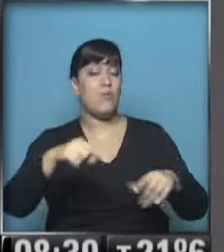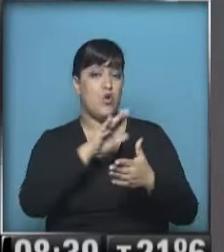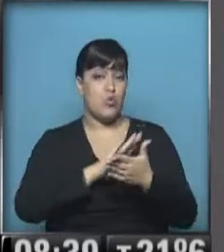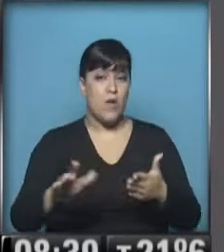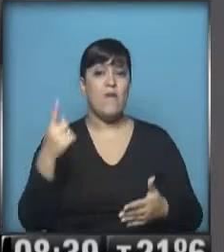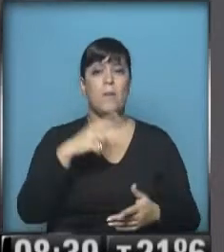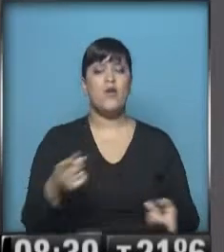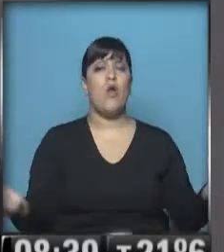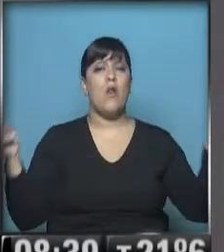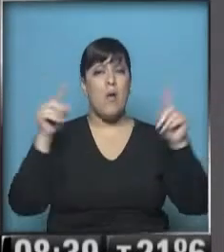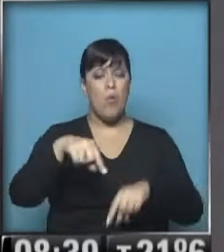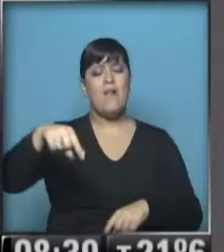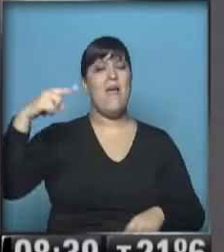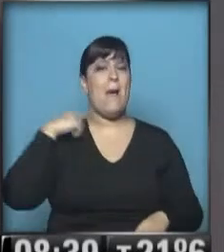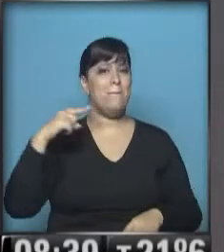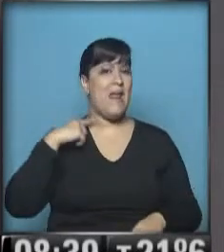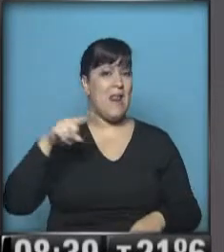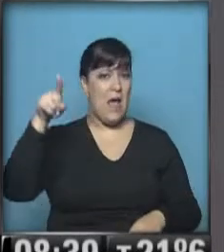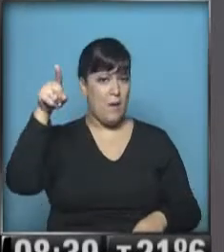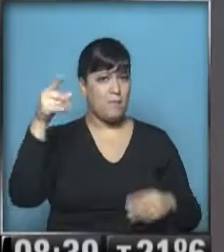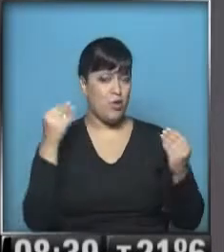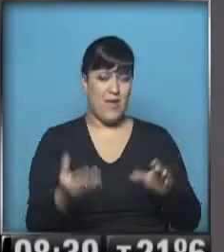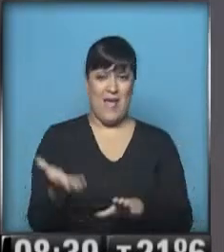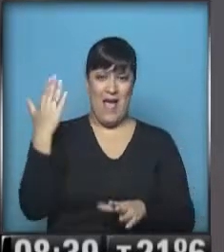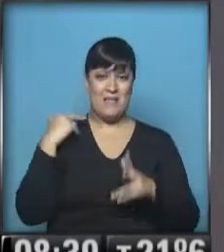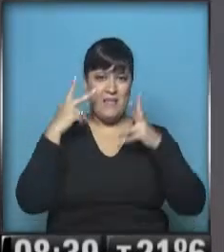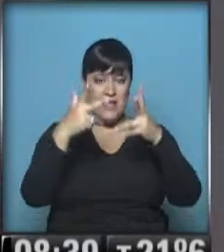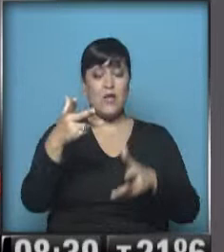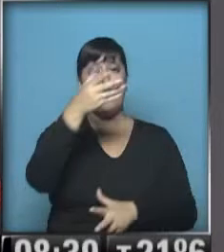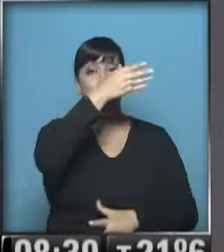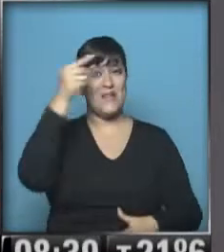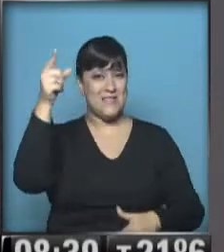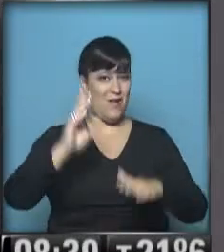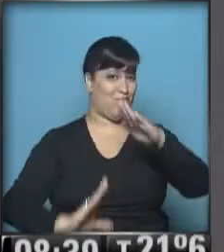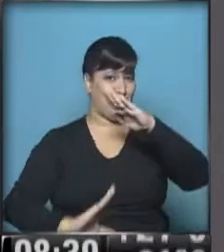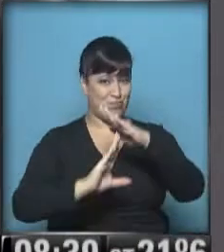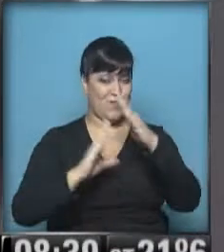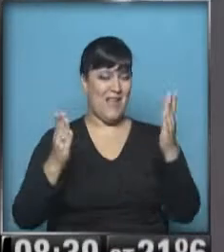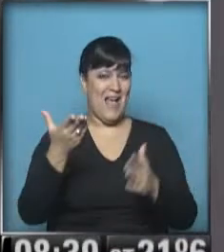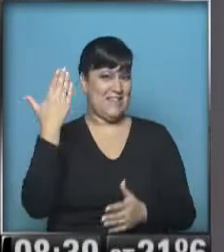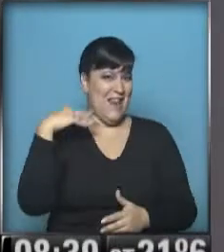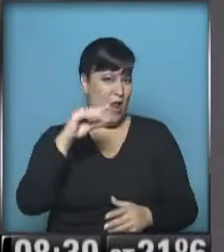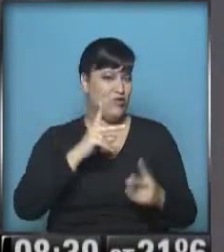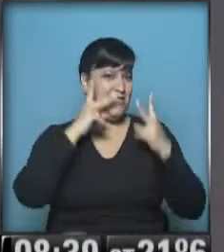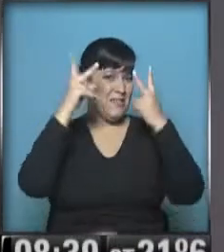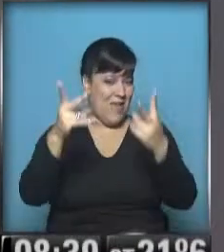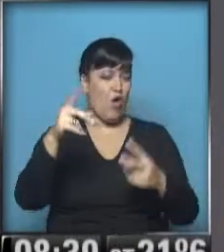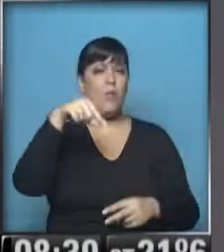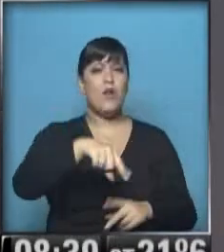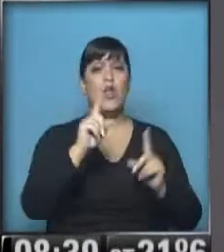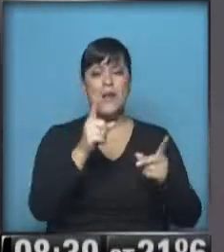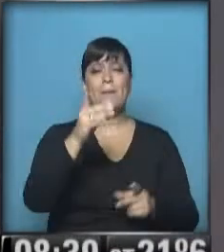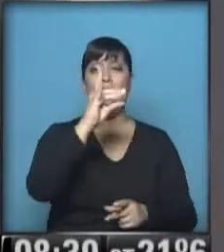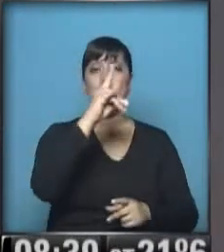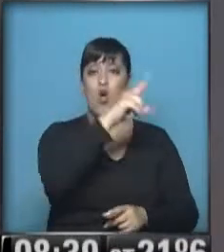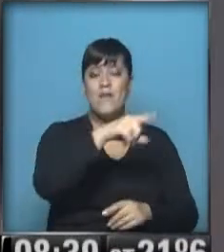Y volvemos ahora a Paraná, porque ya lo mencionamos, además de la presidenta anfitriona, Cristina Fernández, que llegó anoche, también hay otros mandatarios. Evo Morales